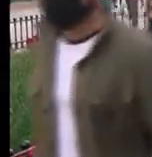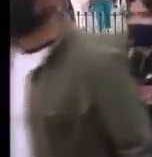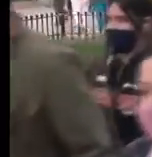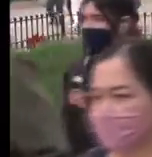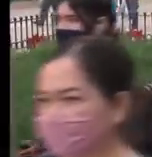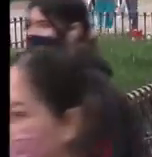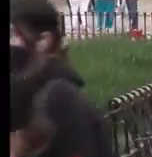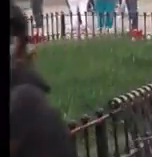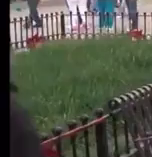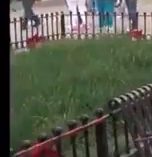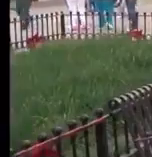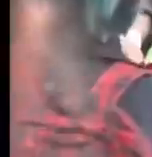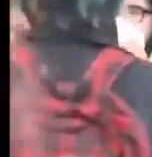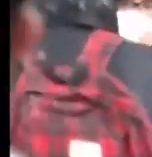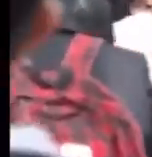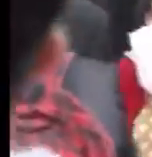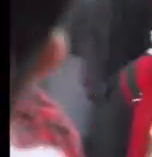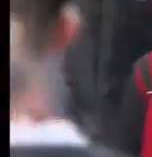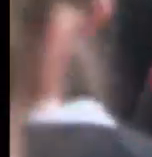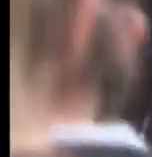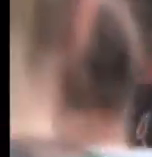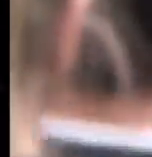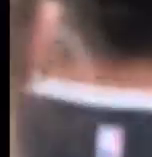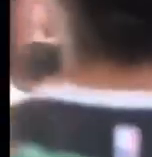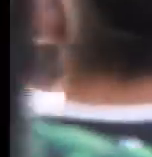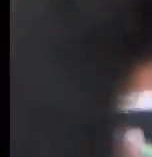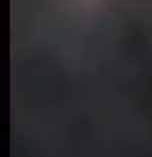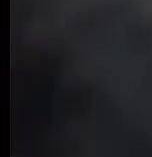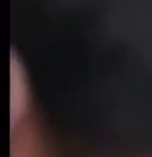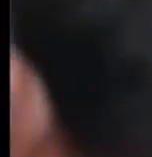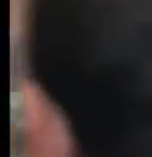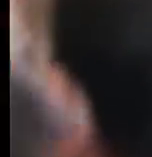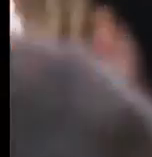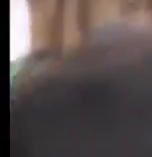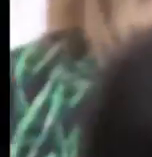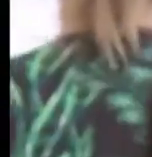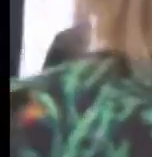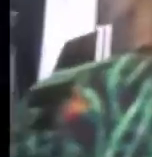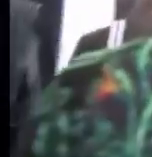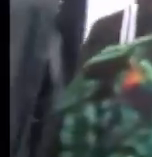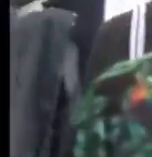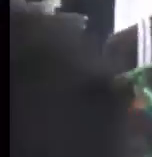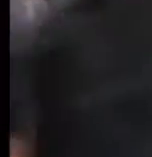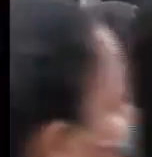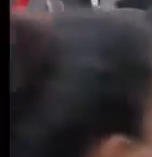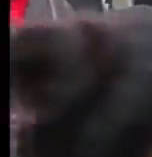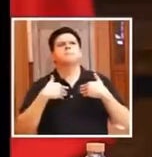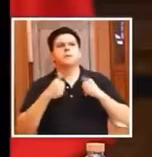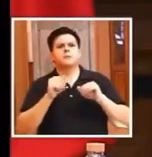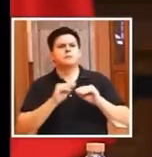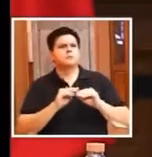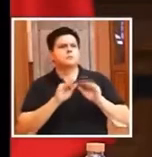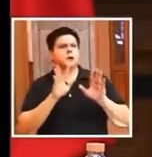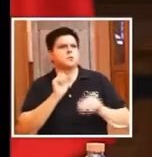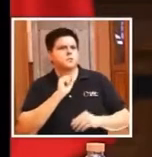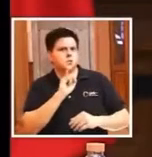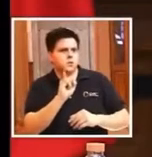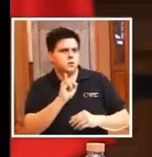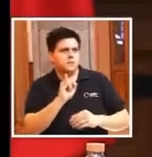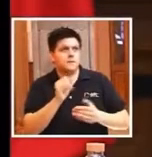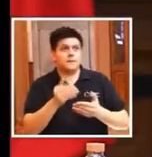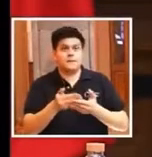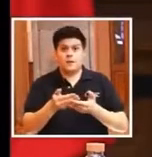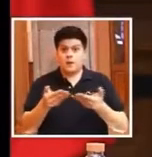de 5 de la mañana a 5 de la tarde. No podrán ingresar niños y niñas menores de 6 años de edad y mujeres embarazadas.